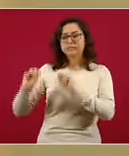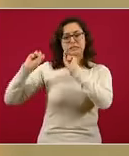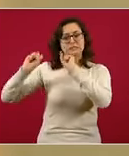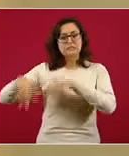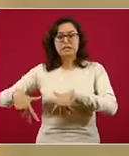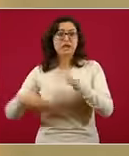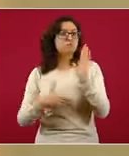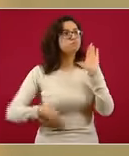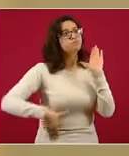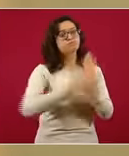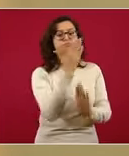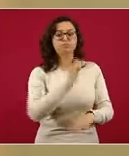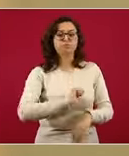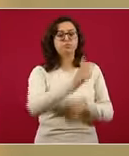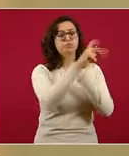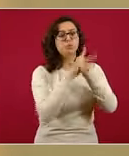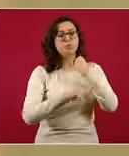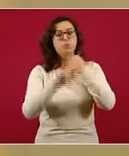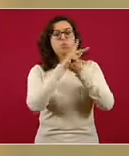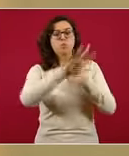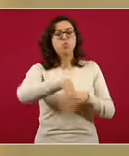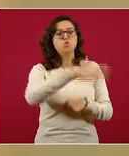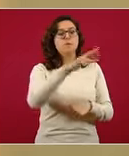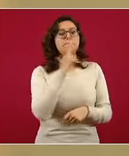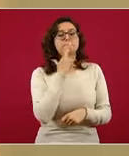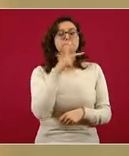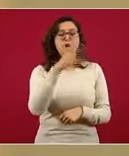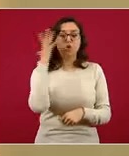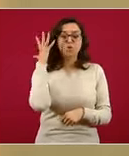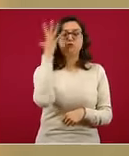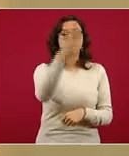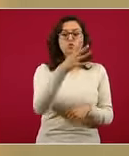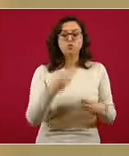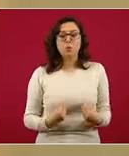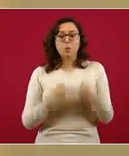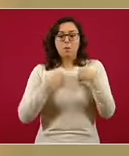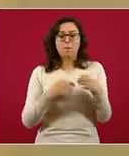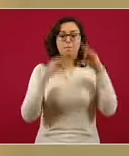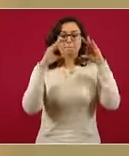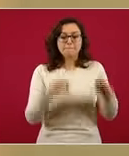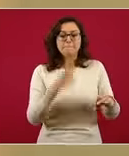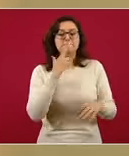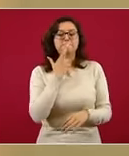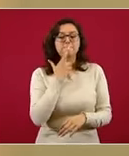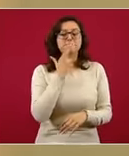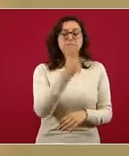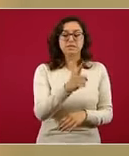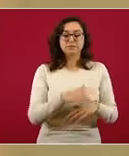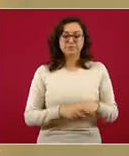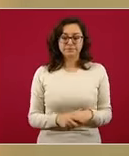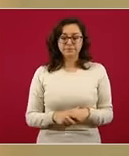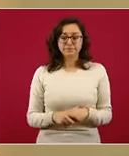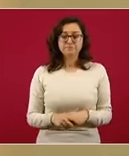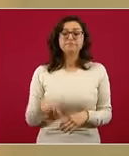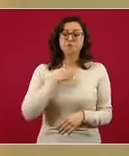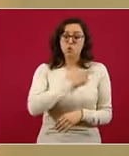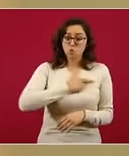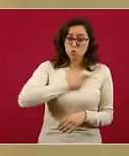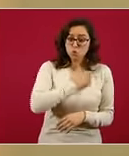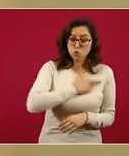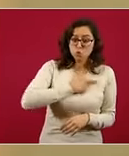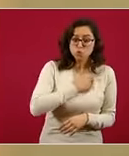de un mejor futuro, de una mejor calidad de vida. Puede ser por gusto, porque se